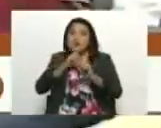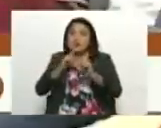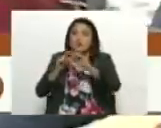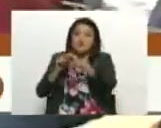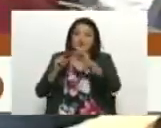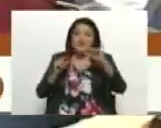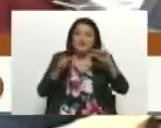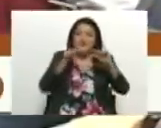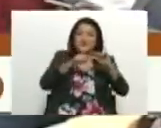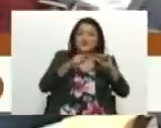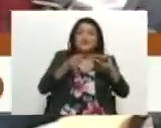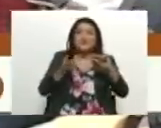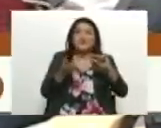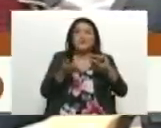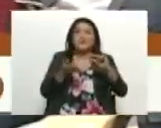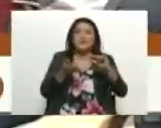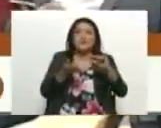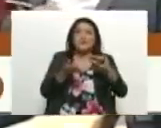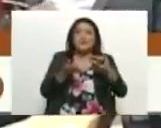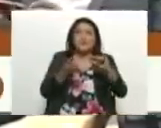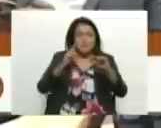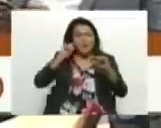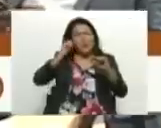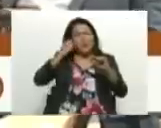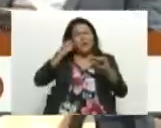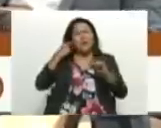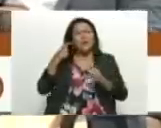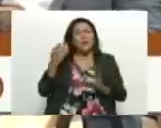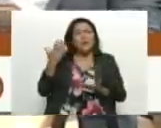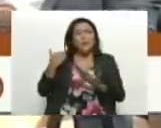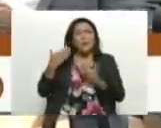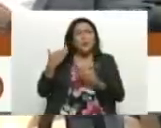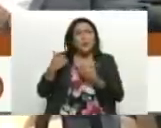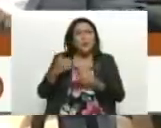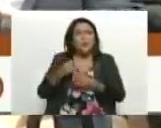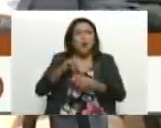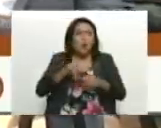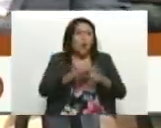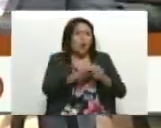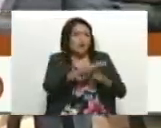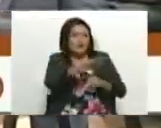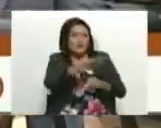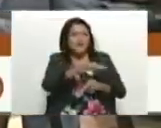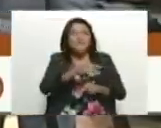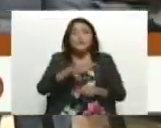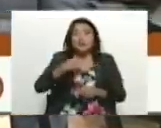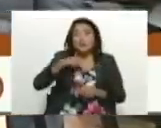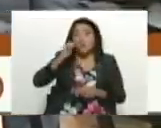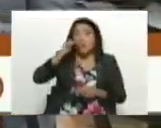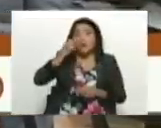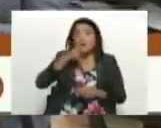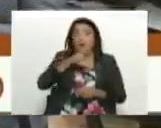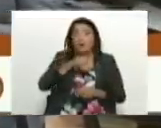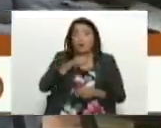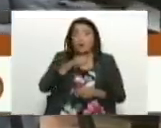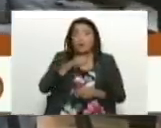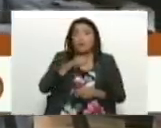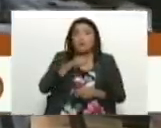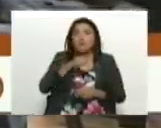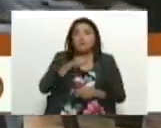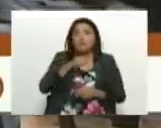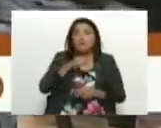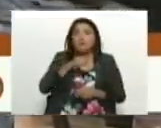Ya entra en el tema penal. Yo recuerdo, compañero Jorge, a mí me llamó un día el gobernador de Mérida.